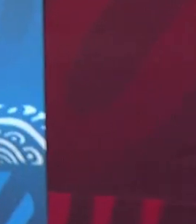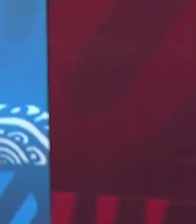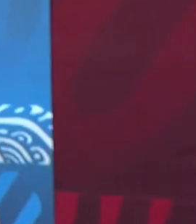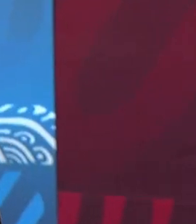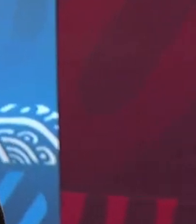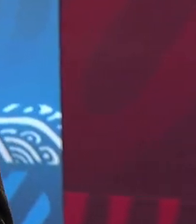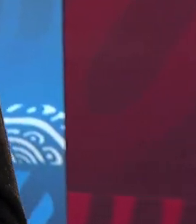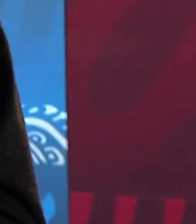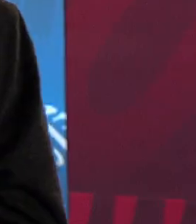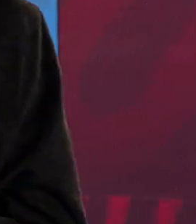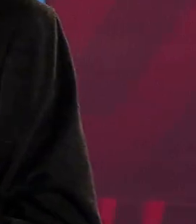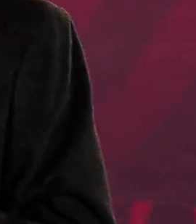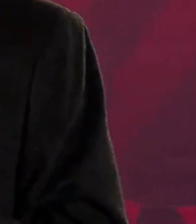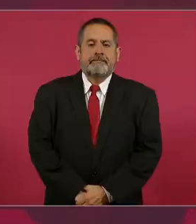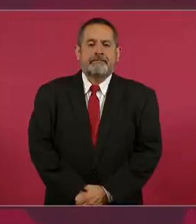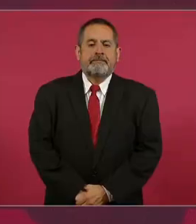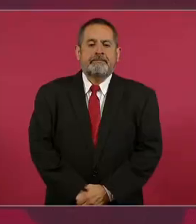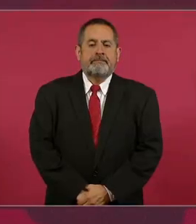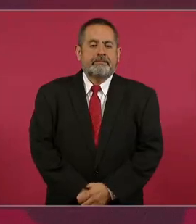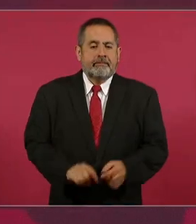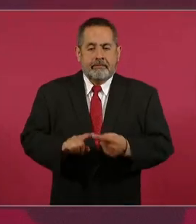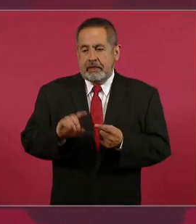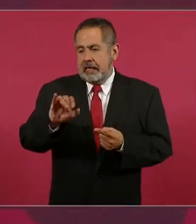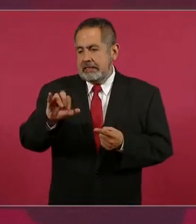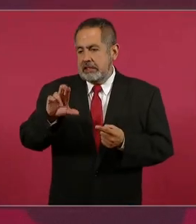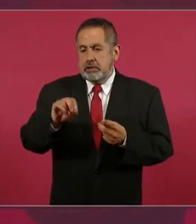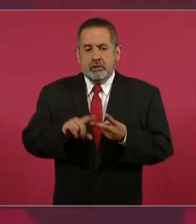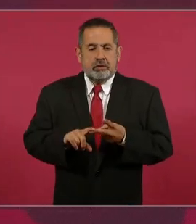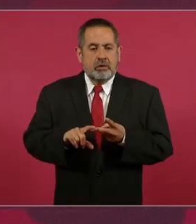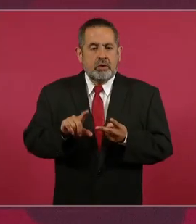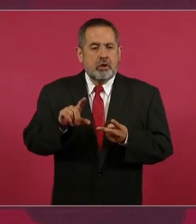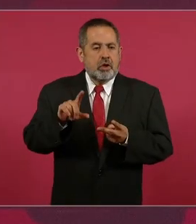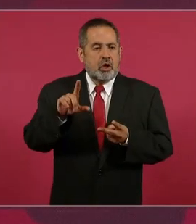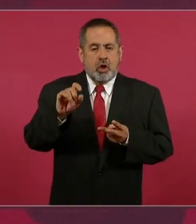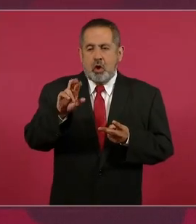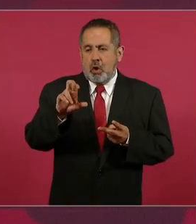Dóriga, Loret de Mola,